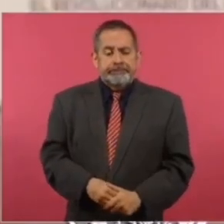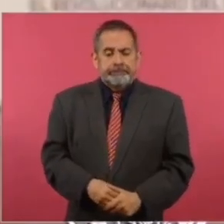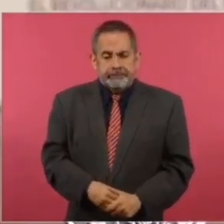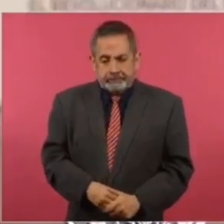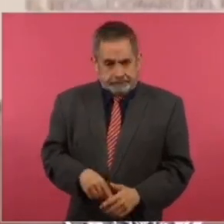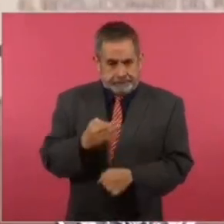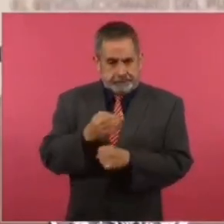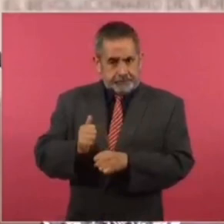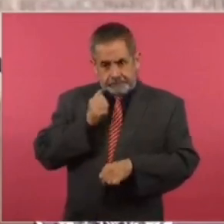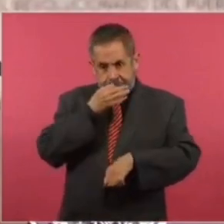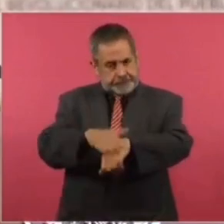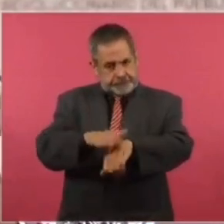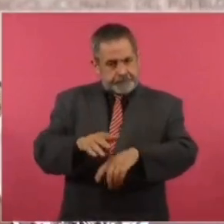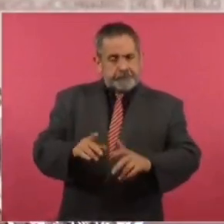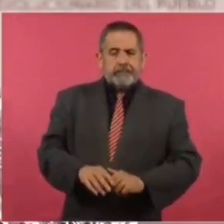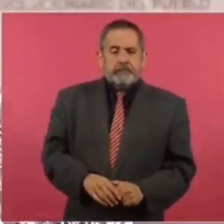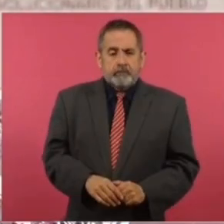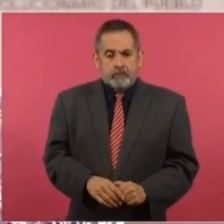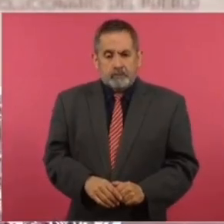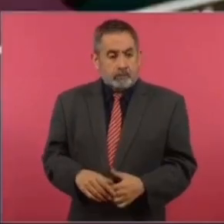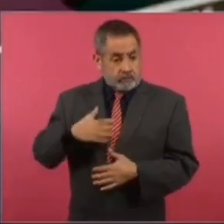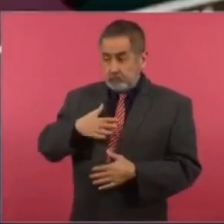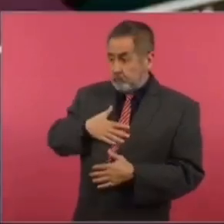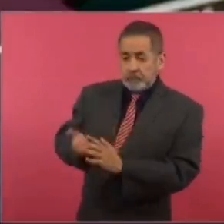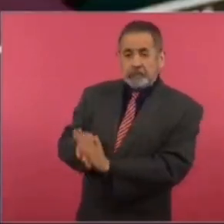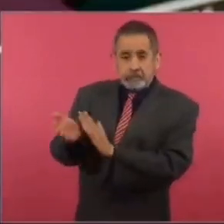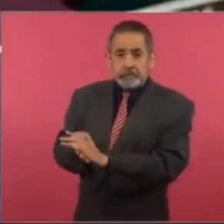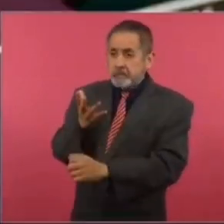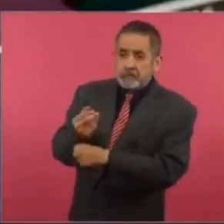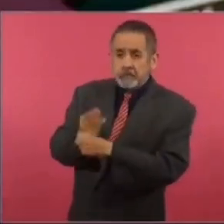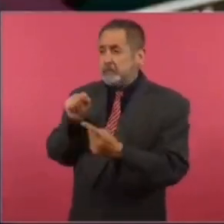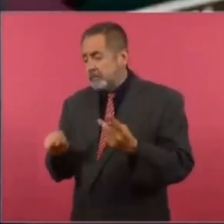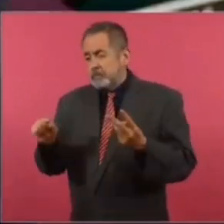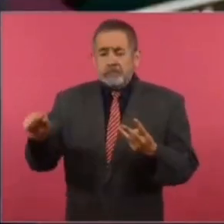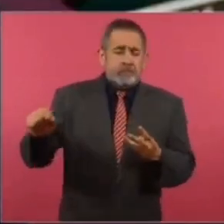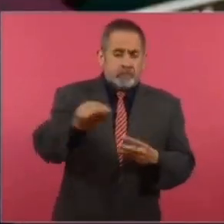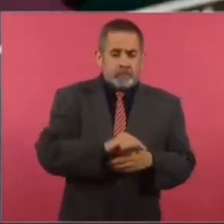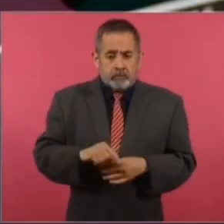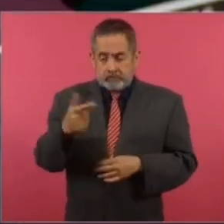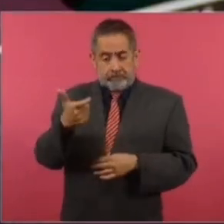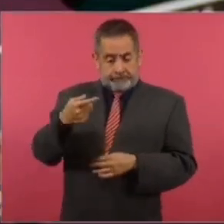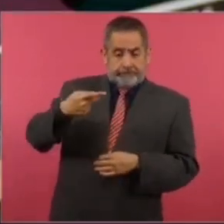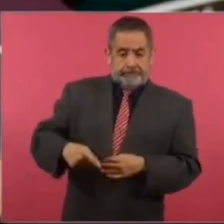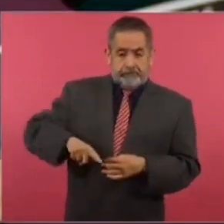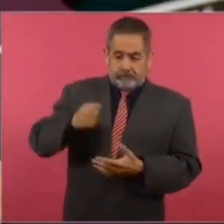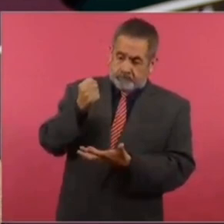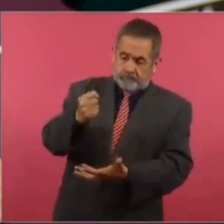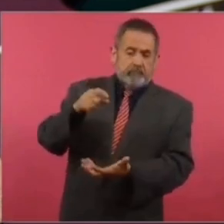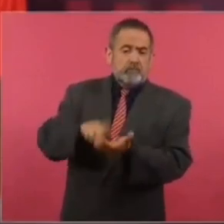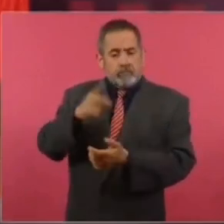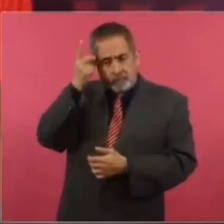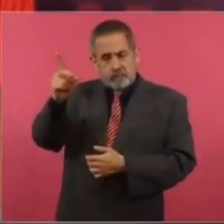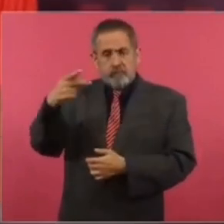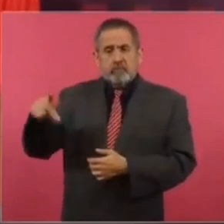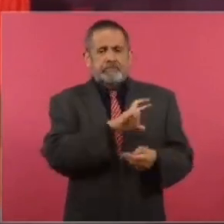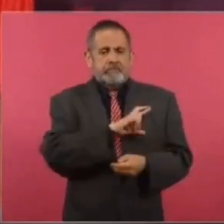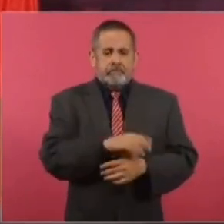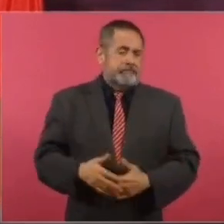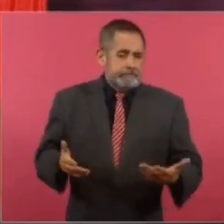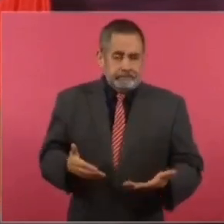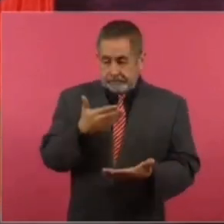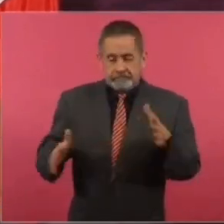es oportuno subrayar. Todas las obras que hemos hecho en este gobierno se han hecho con presupuesto público y son de la nación. Son obras